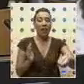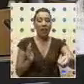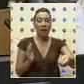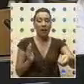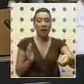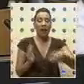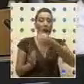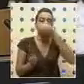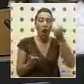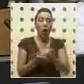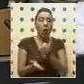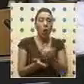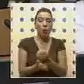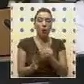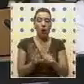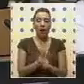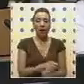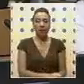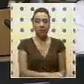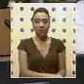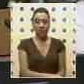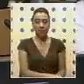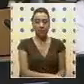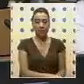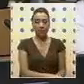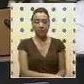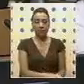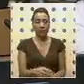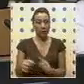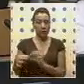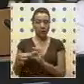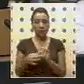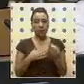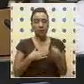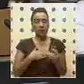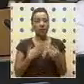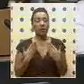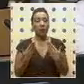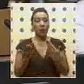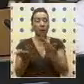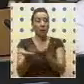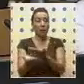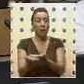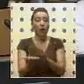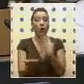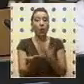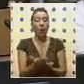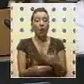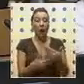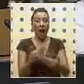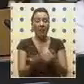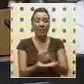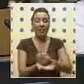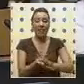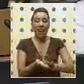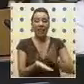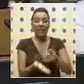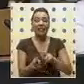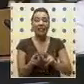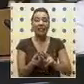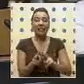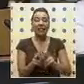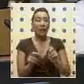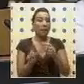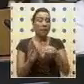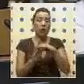no irán a parar en lucro ilegal. Es por esto que quiero proponer que al momento de avanzar en gratuidad, esta se haga